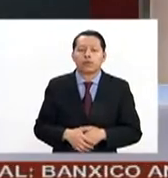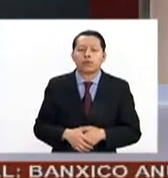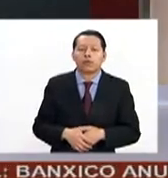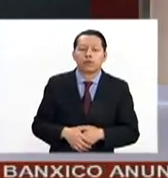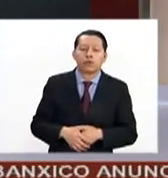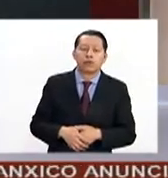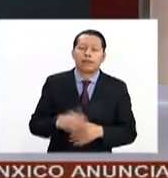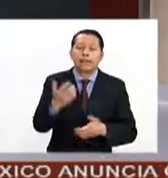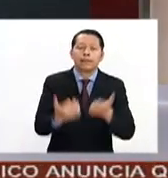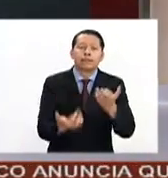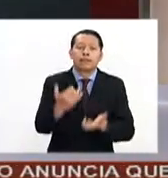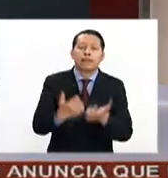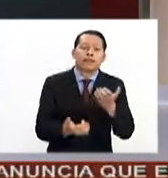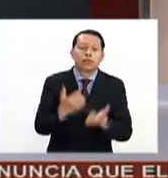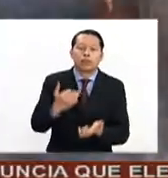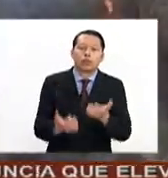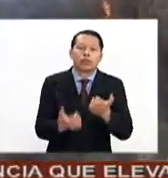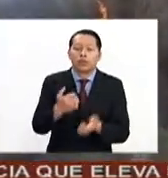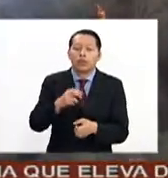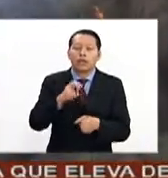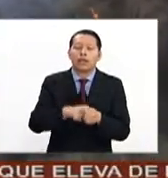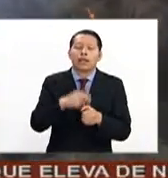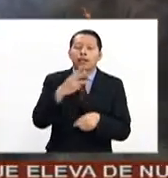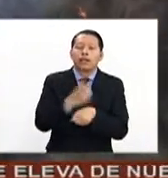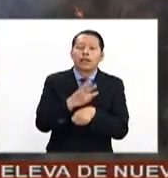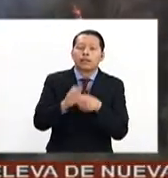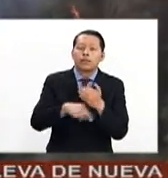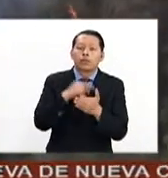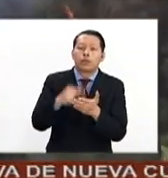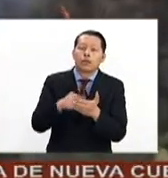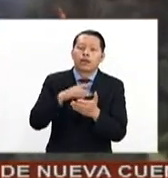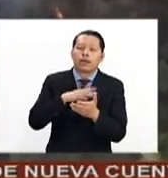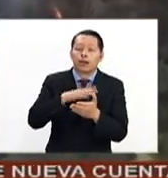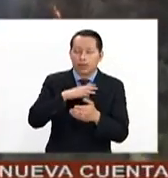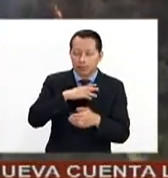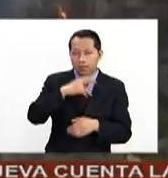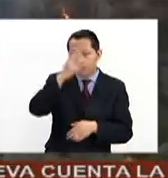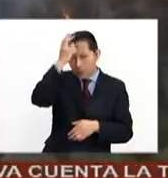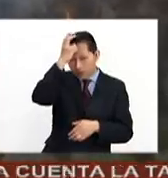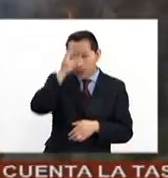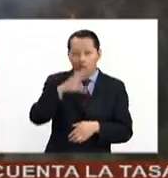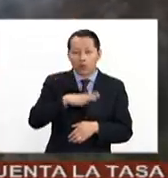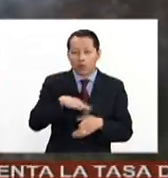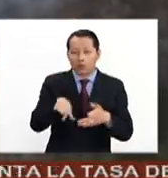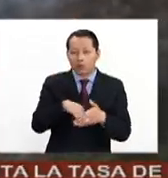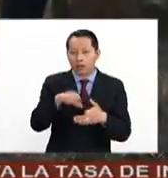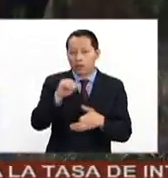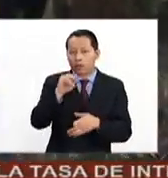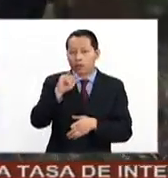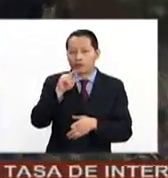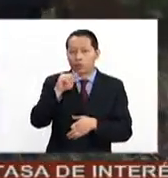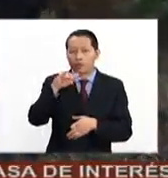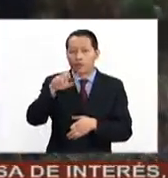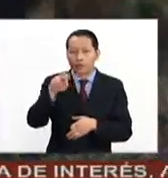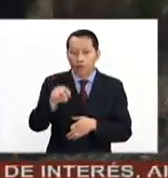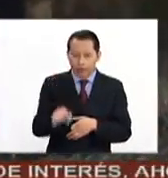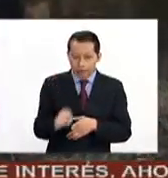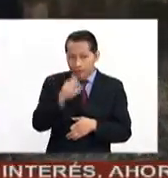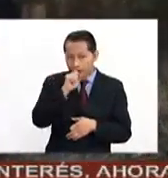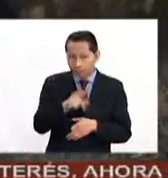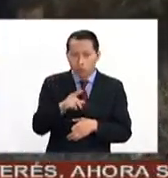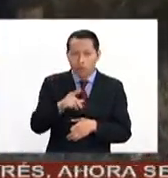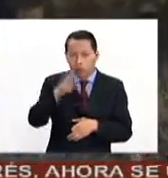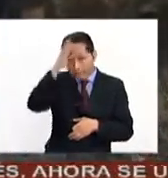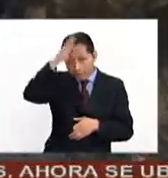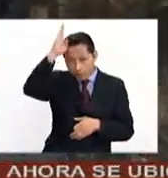Se registró un incendio en la tercera sección del bosque de Chapultepec, cerca de la avenida Constituyentes. Los bomberos lograron